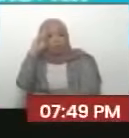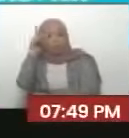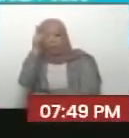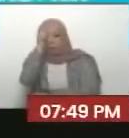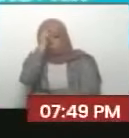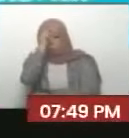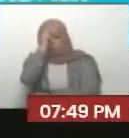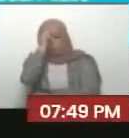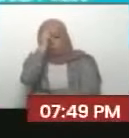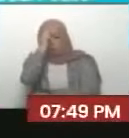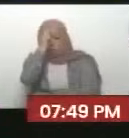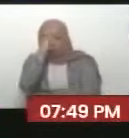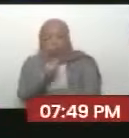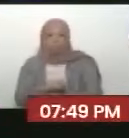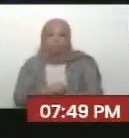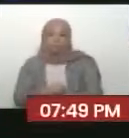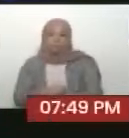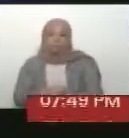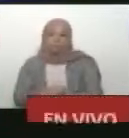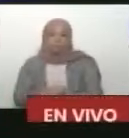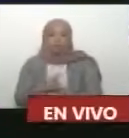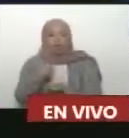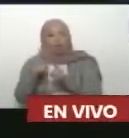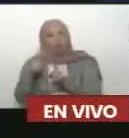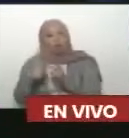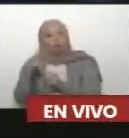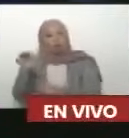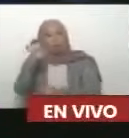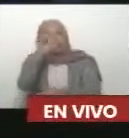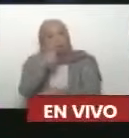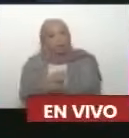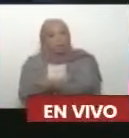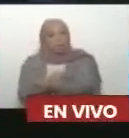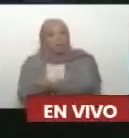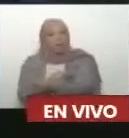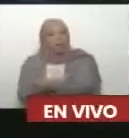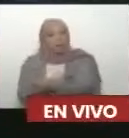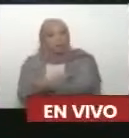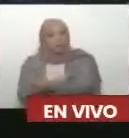Turquía y de muchos otros países hermanos.